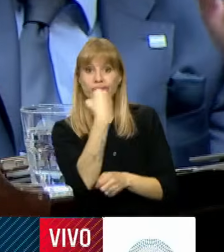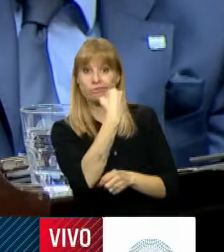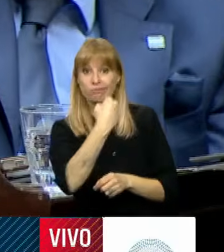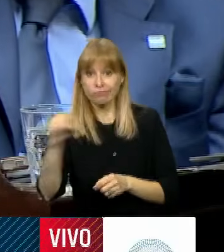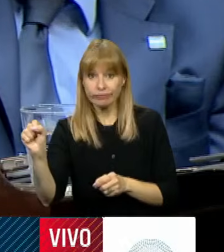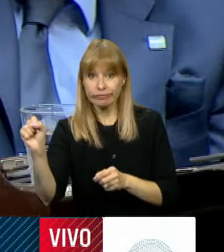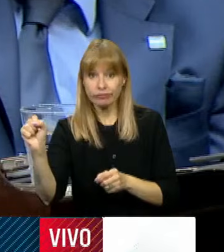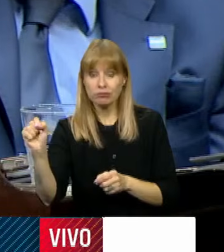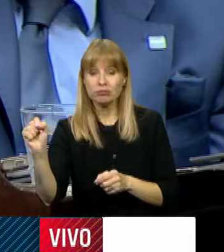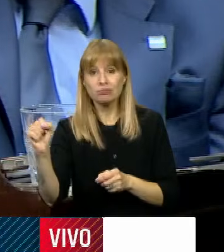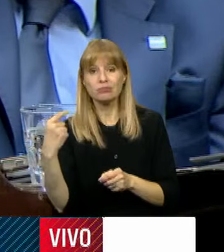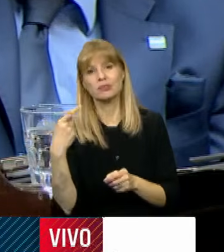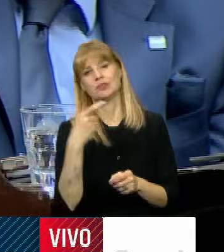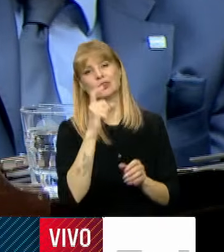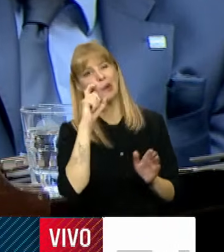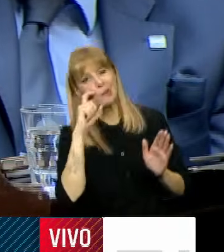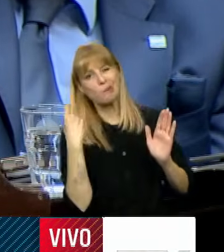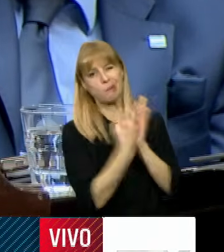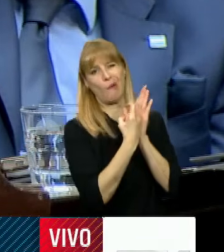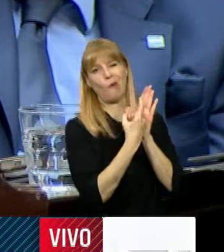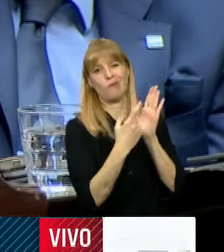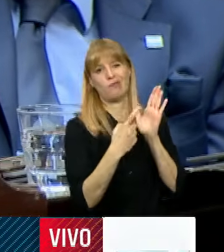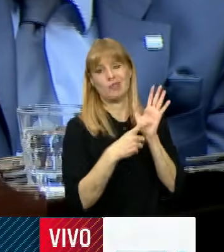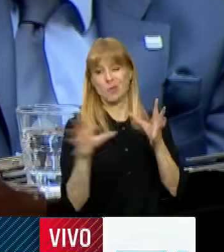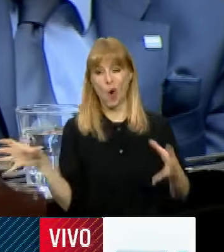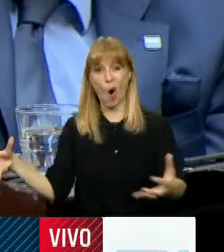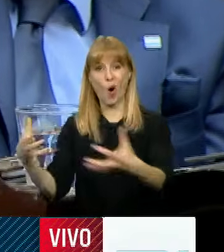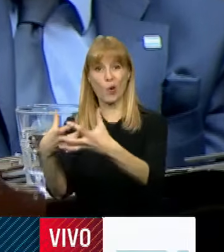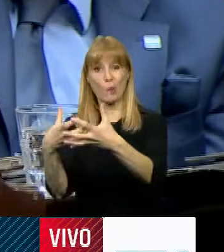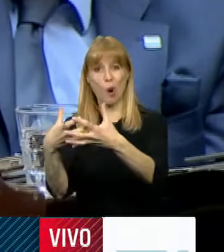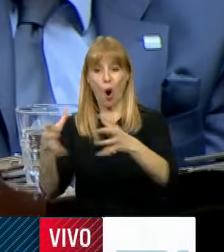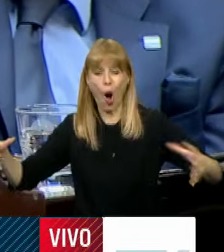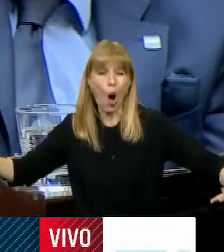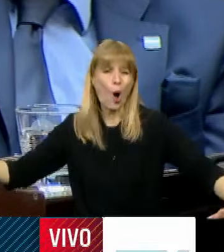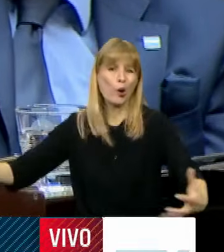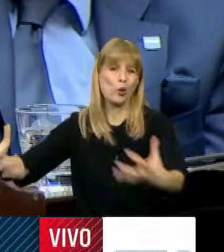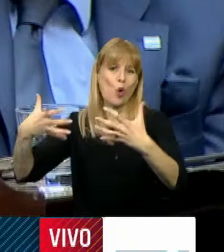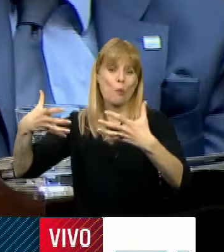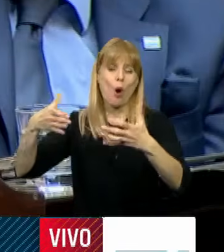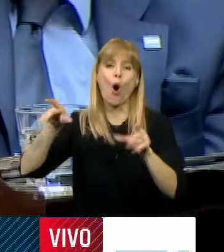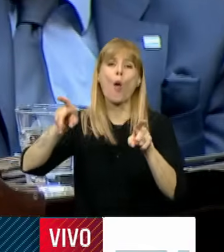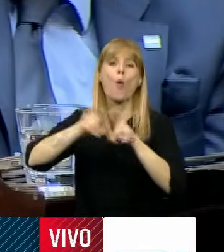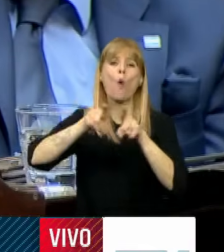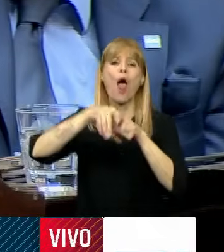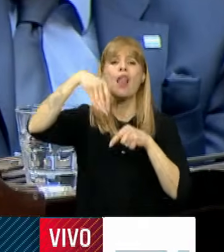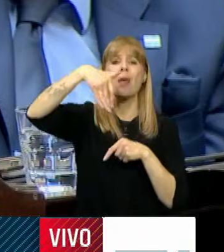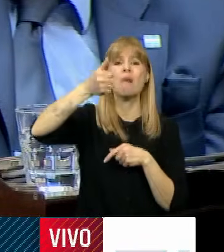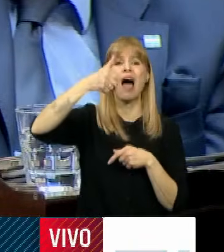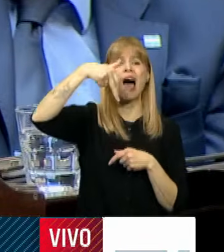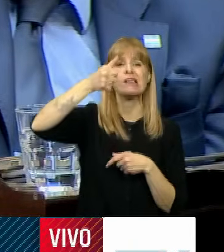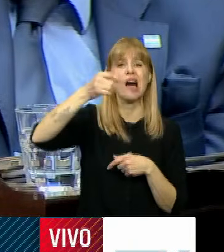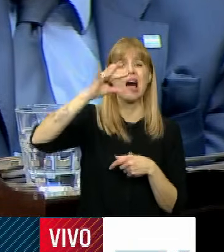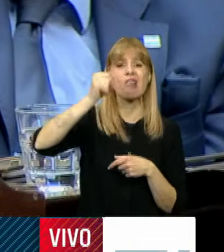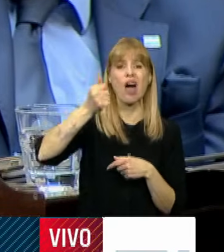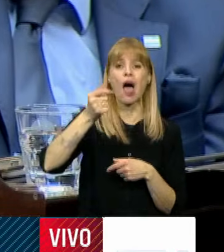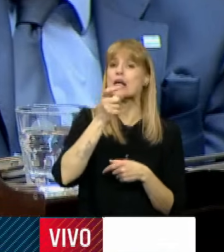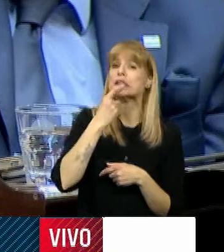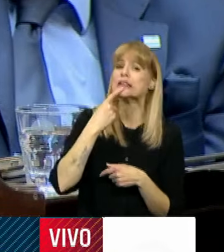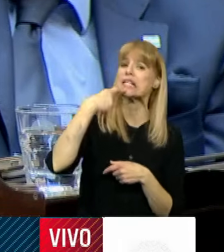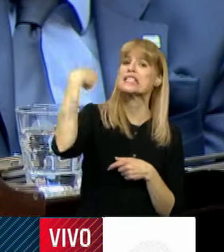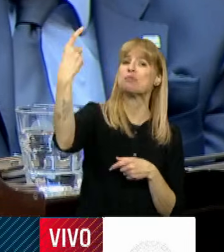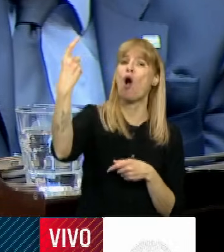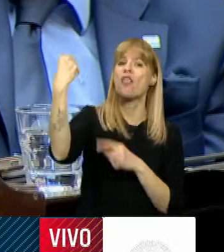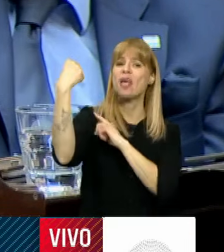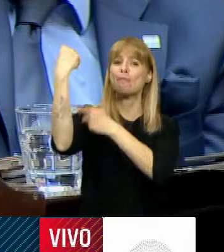expecta la violación de la Constitución Nacional. Son una manada que responde al Poder Ejecutivo.